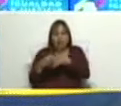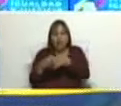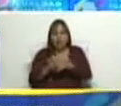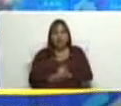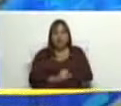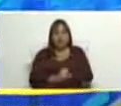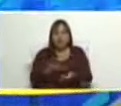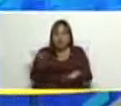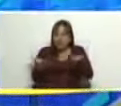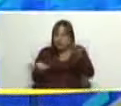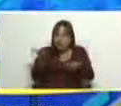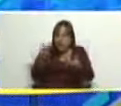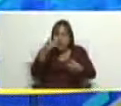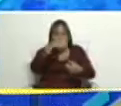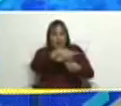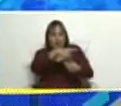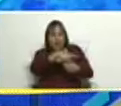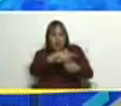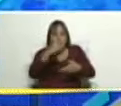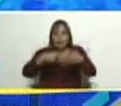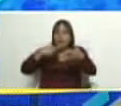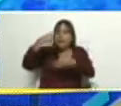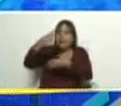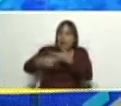comparando matrices, comparando planes,